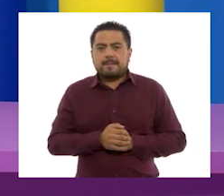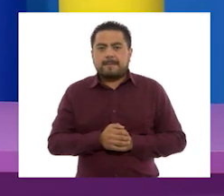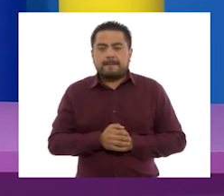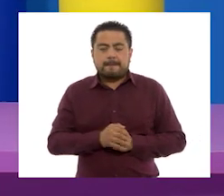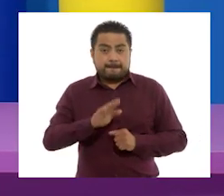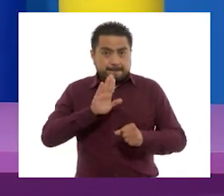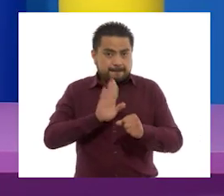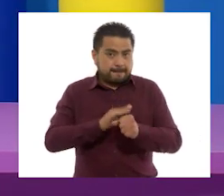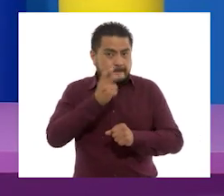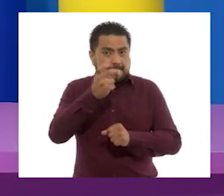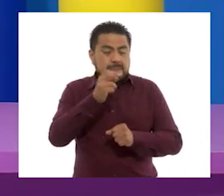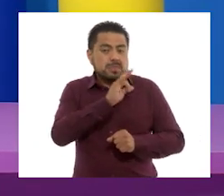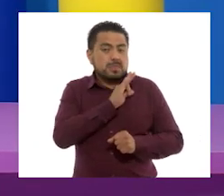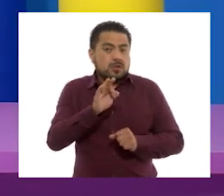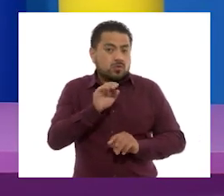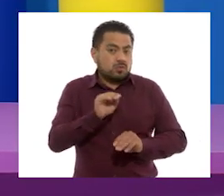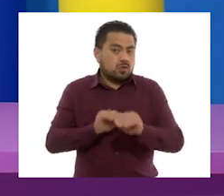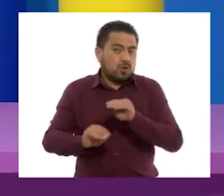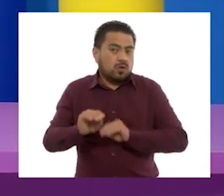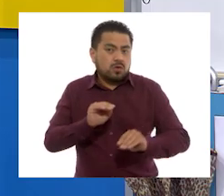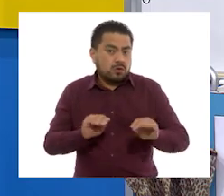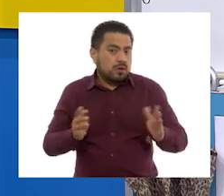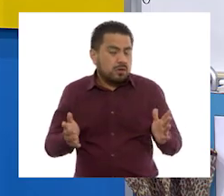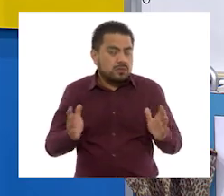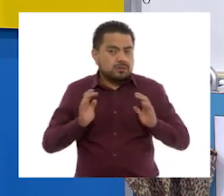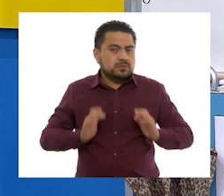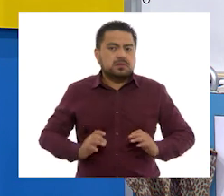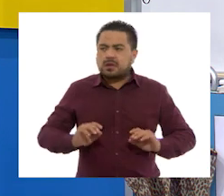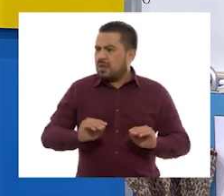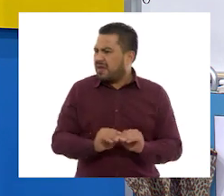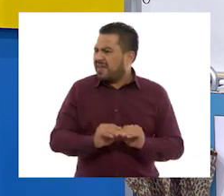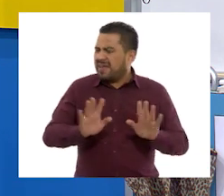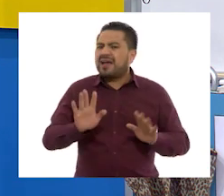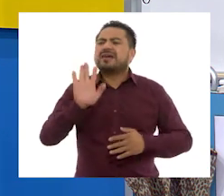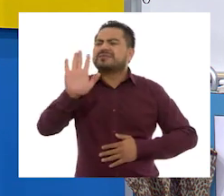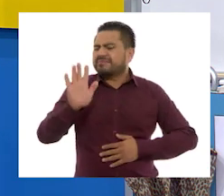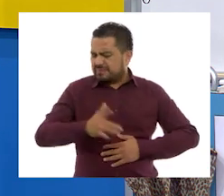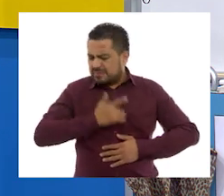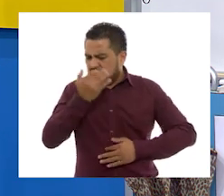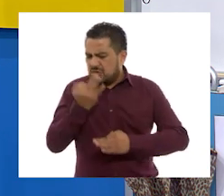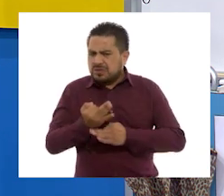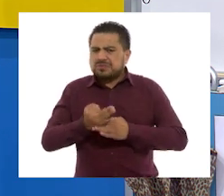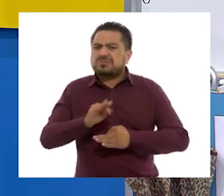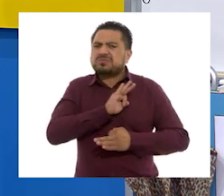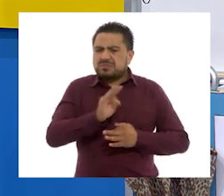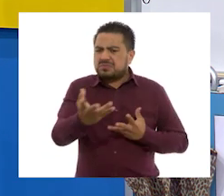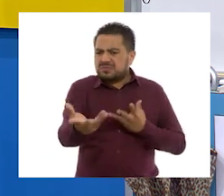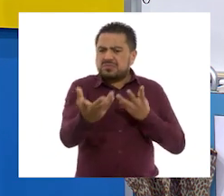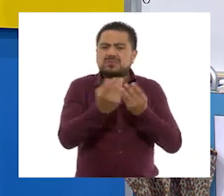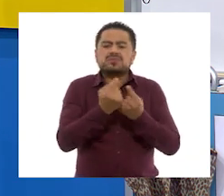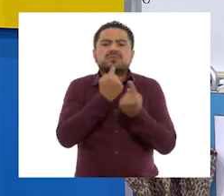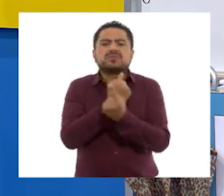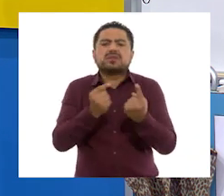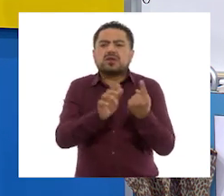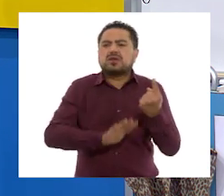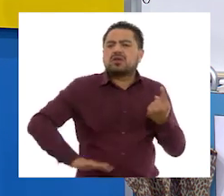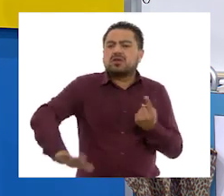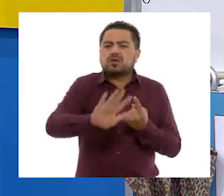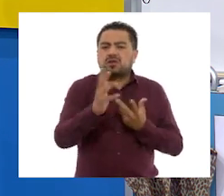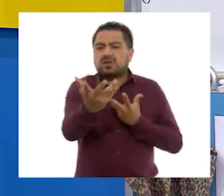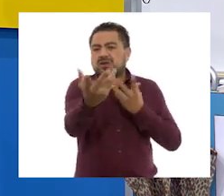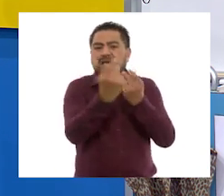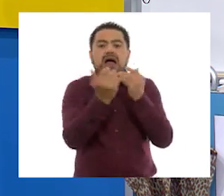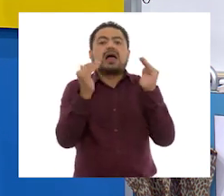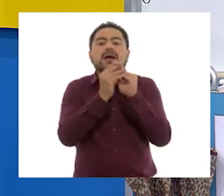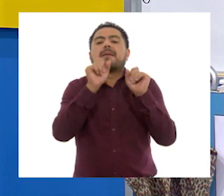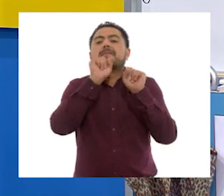¿Y es por eso que podemos movernos? Claro. Es más, ¿qué les parece si lo intentamos? Y las niñas y niños que nos están siguiendo en tu